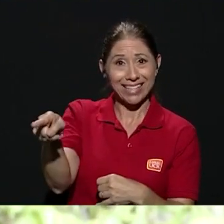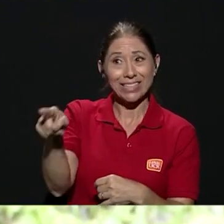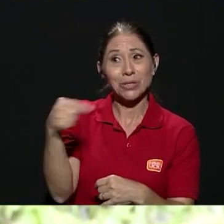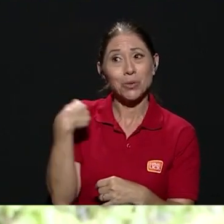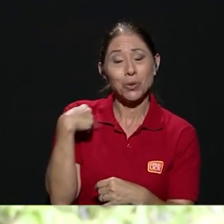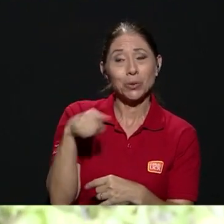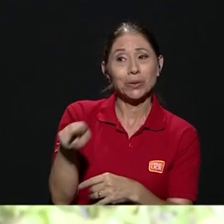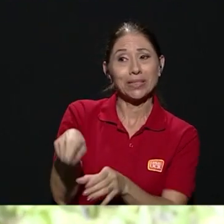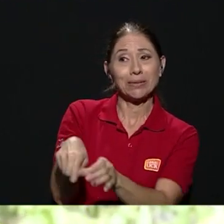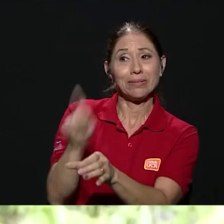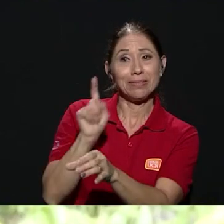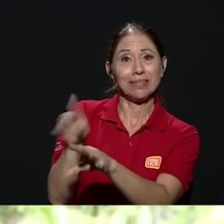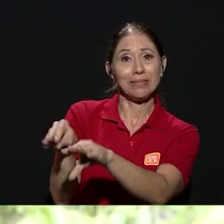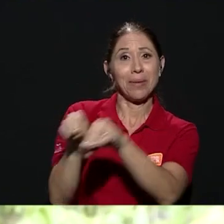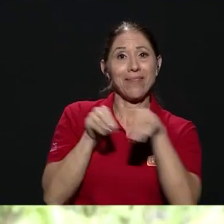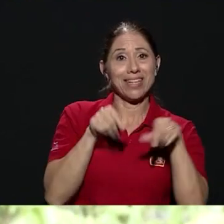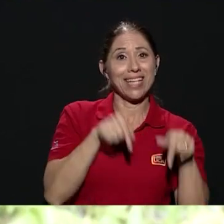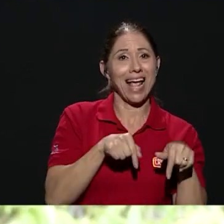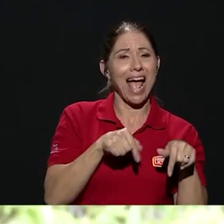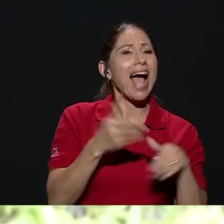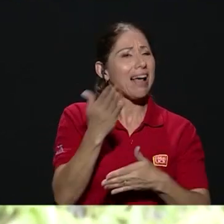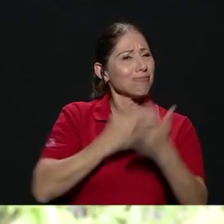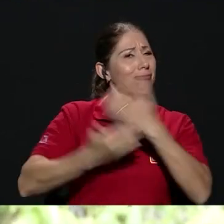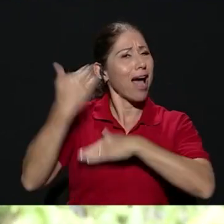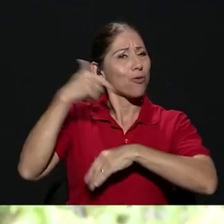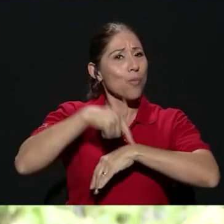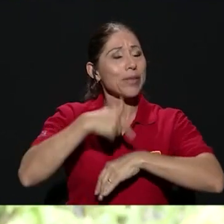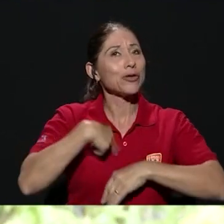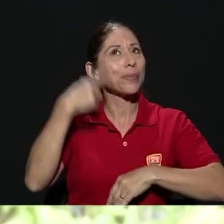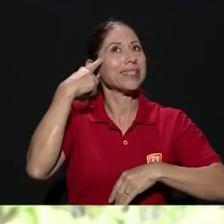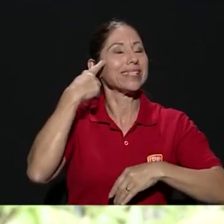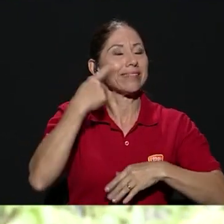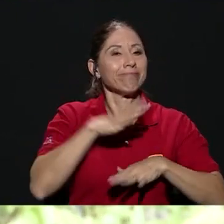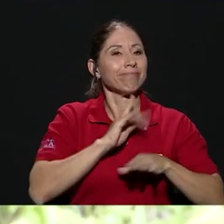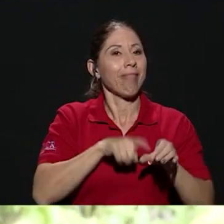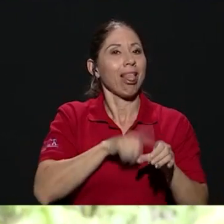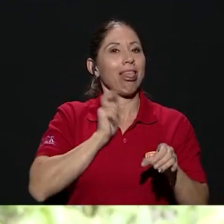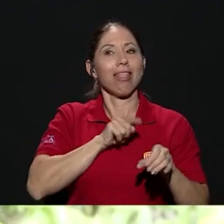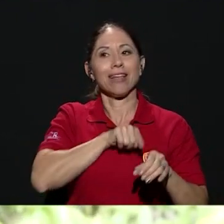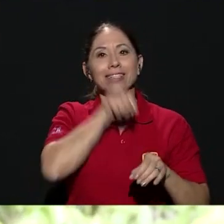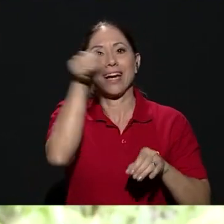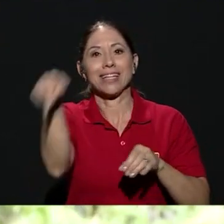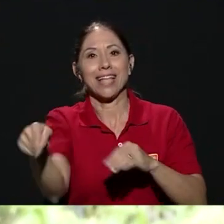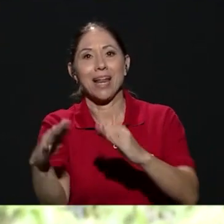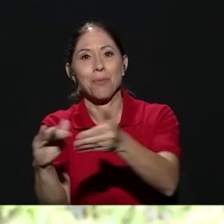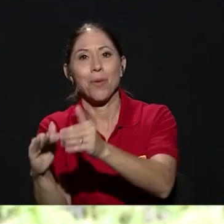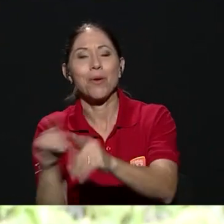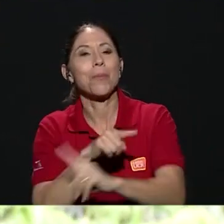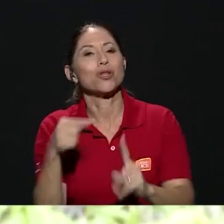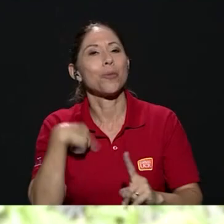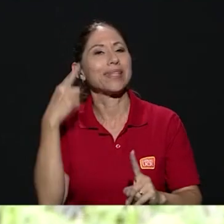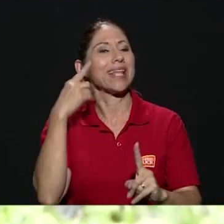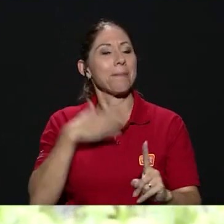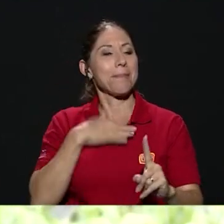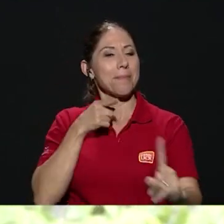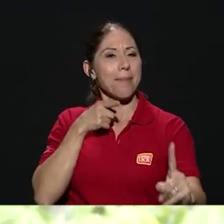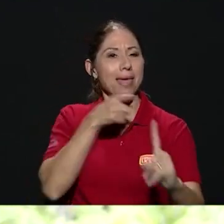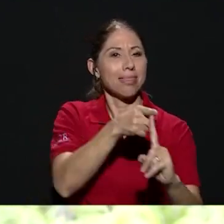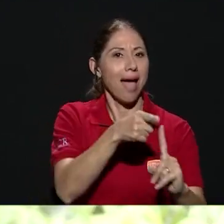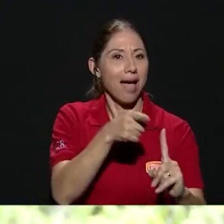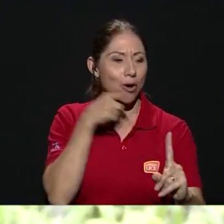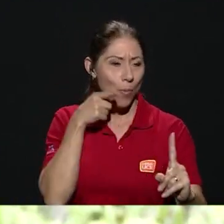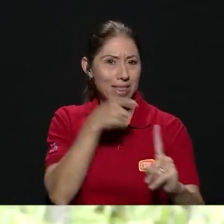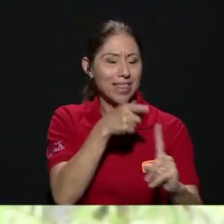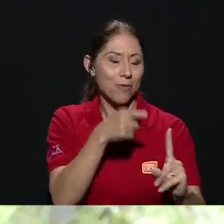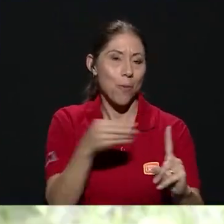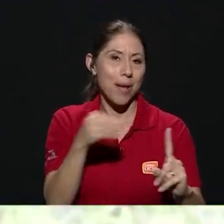cierto momento sí pensé en regresarme, pero yo sé que el objetivo y la meta que yo tenía era mucho más fuerte que lo que yo estaba sintiendo